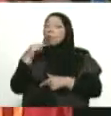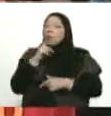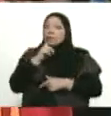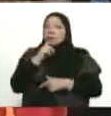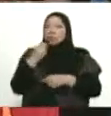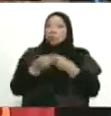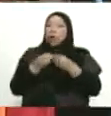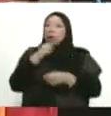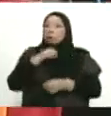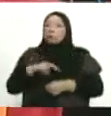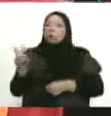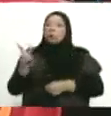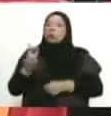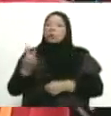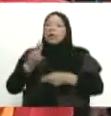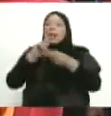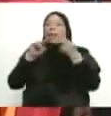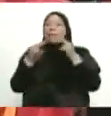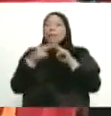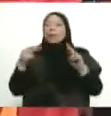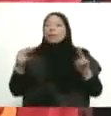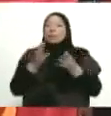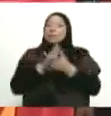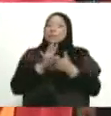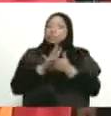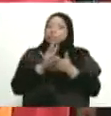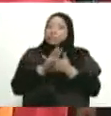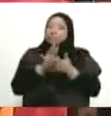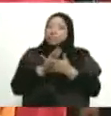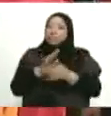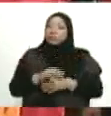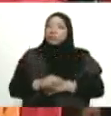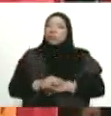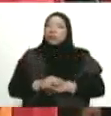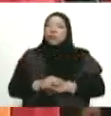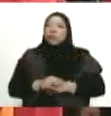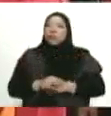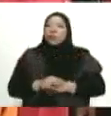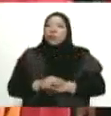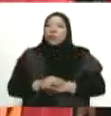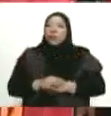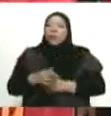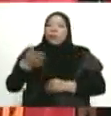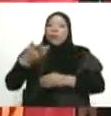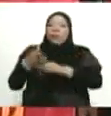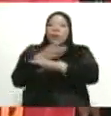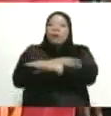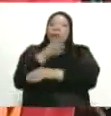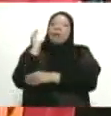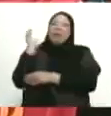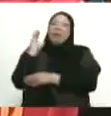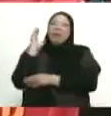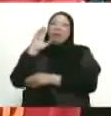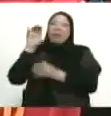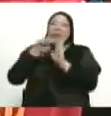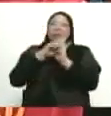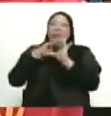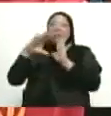más alcanzar es la paz. Recuerden cómo estaba este país antes de la Asamblea Nacional